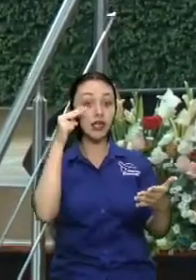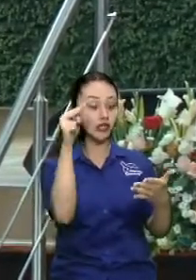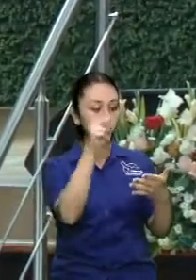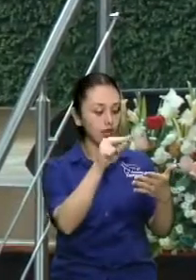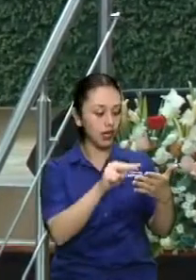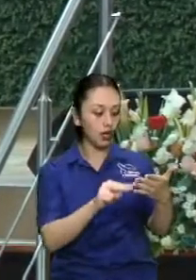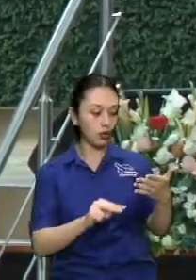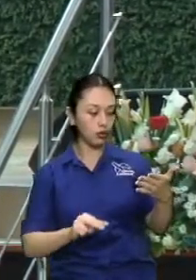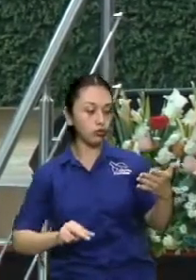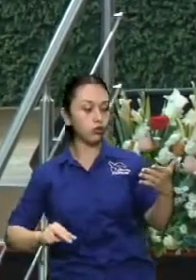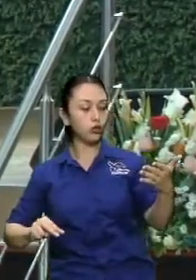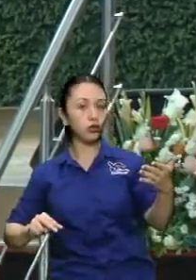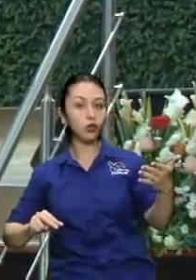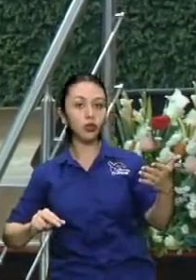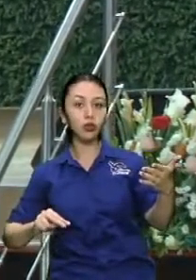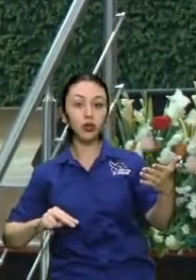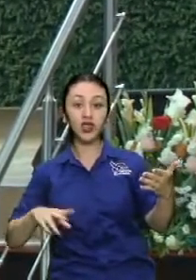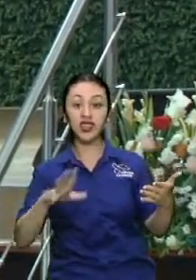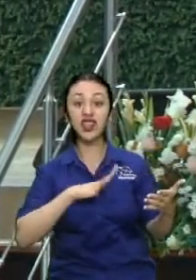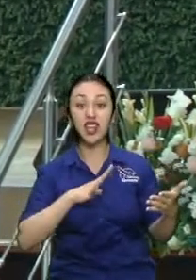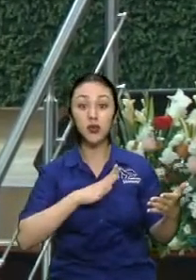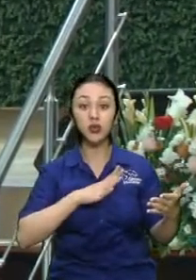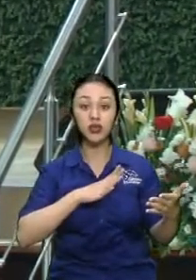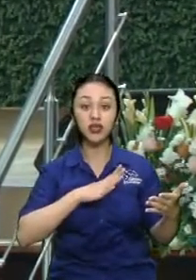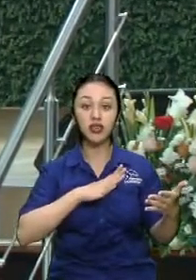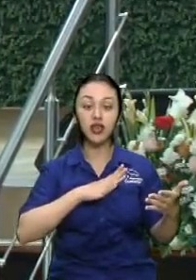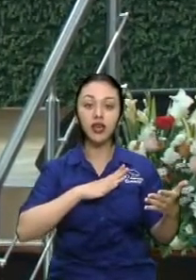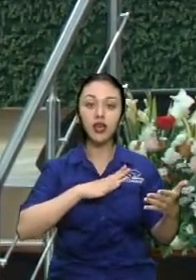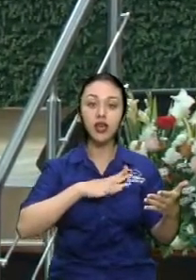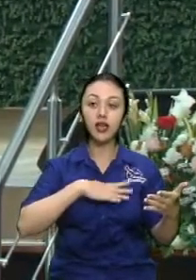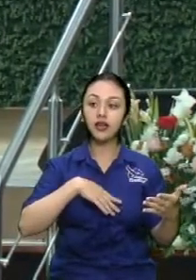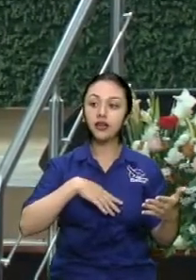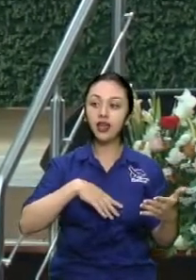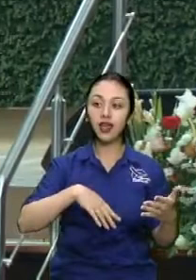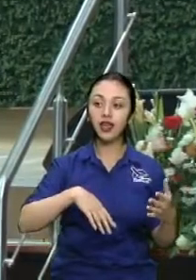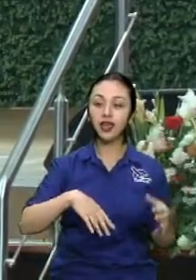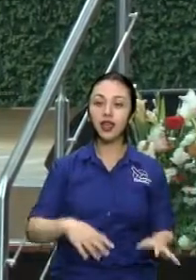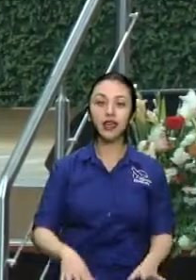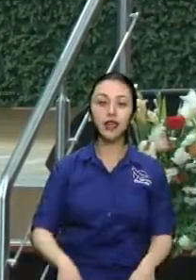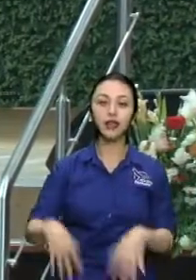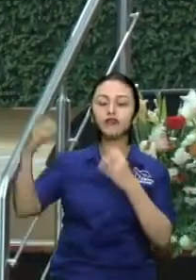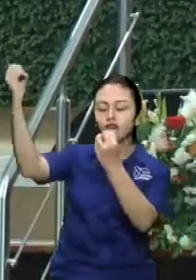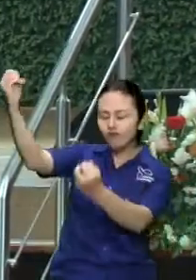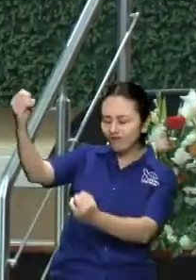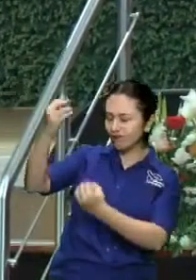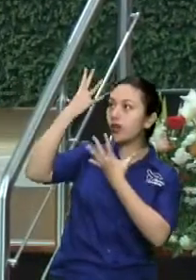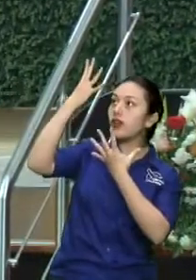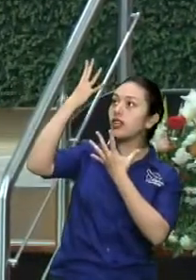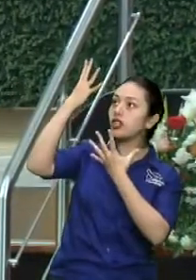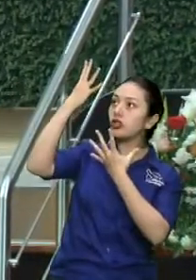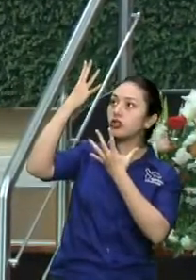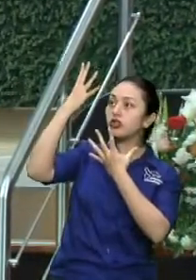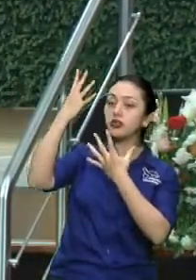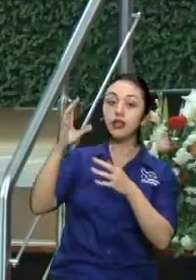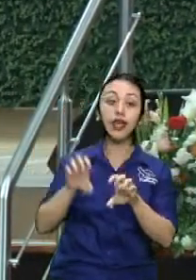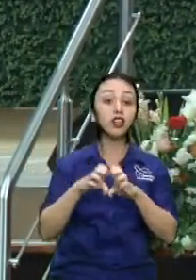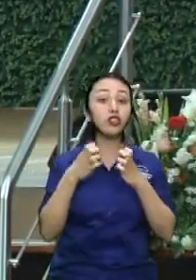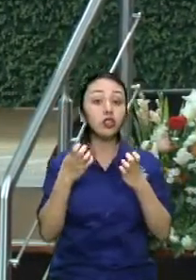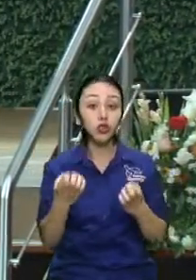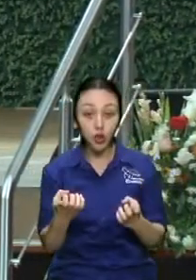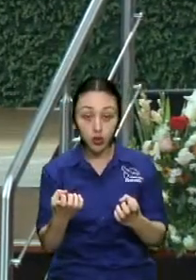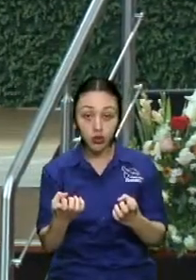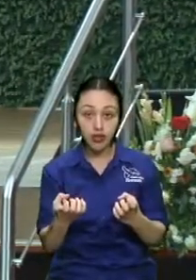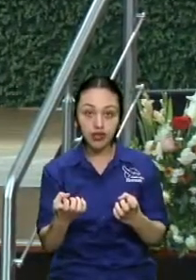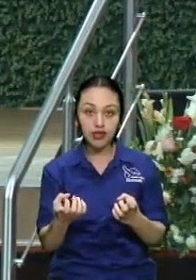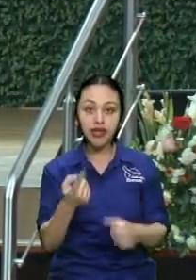El espíritu le tenía que interpretar a uno. ¡Aleluya! Desde ahí se puede poner, estas señales seguirán a los que creen